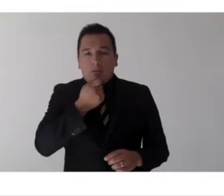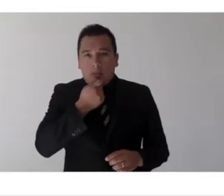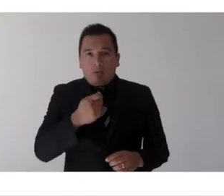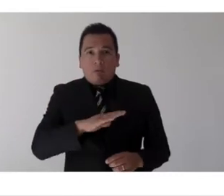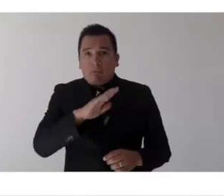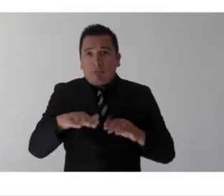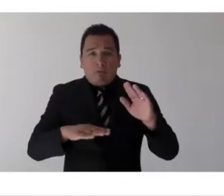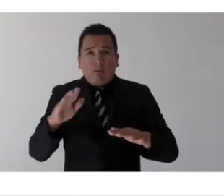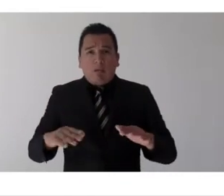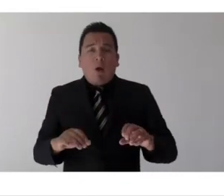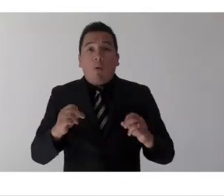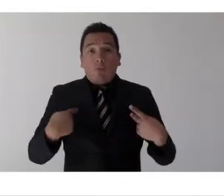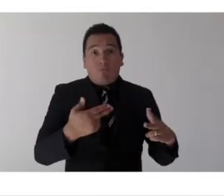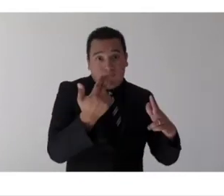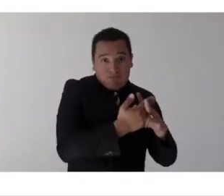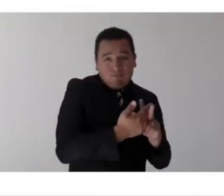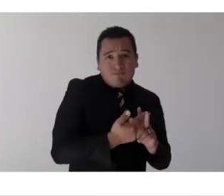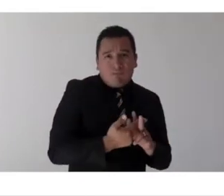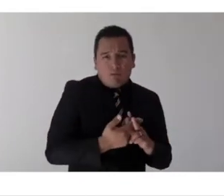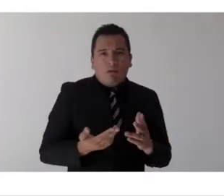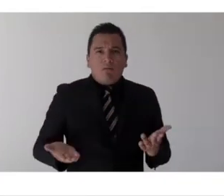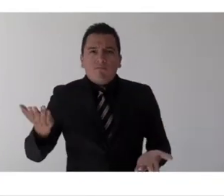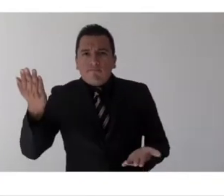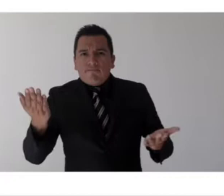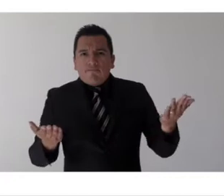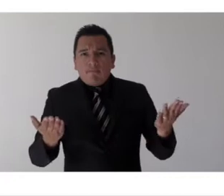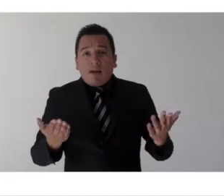país cada año. Mueren alrededor de